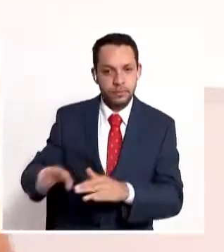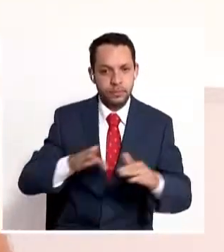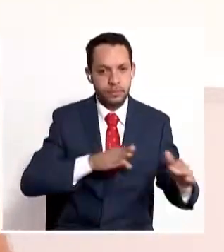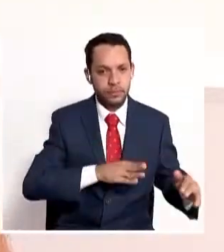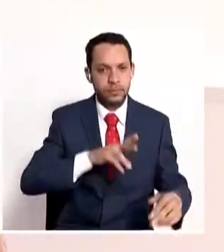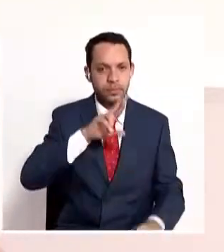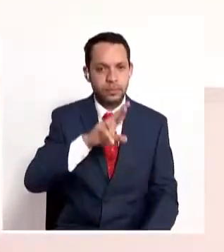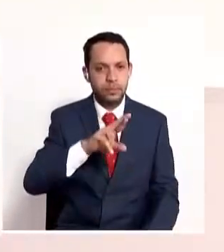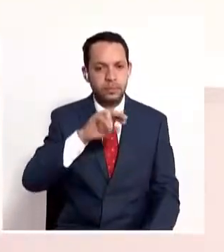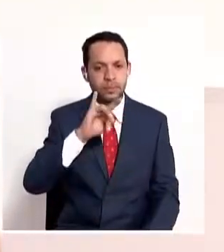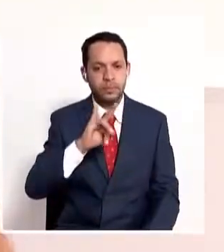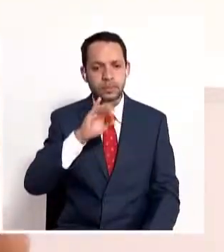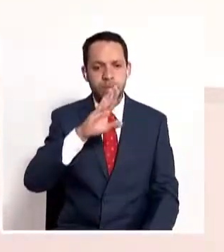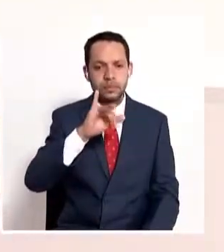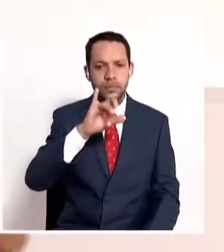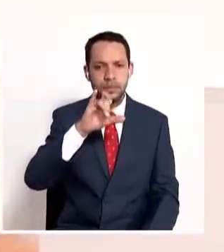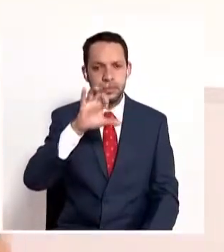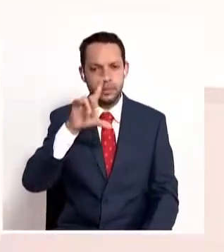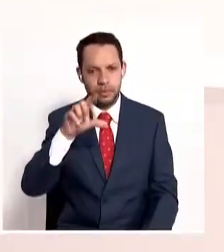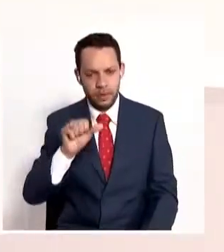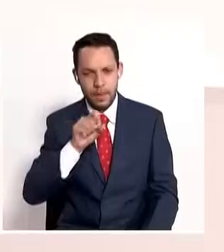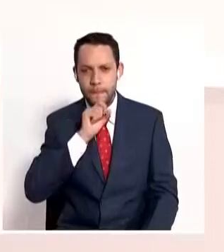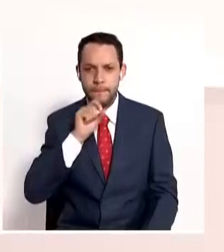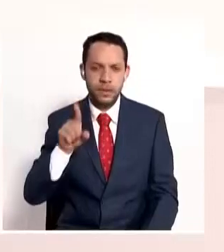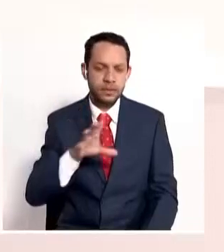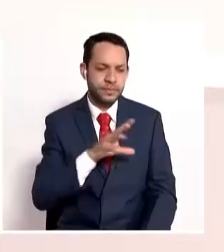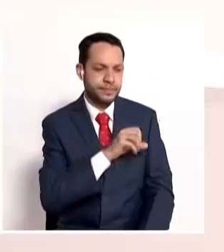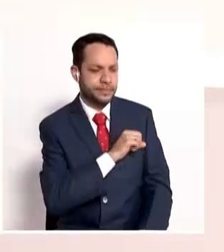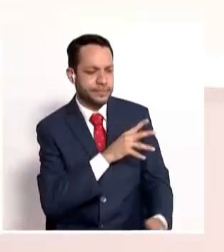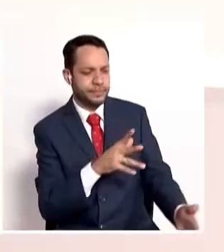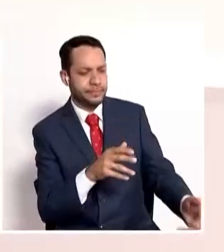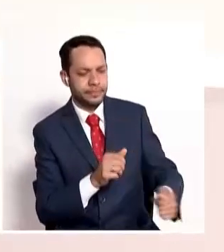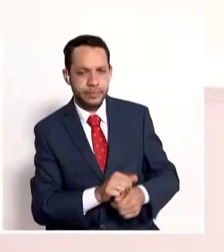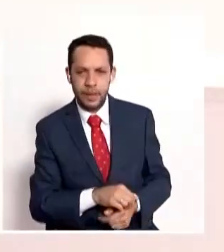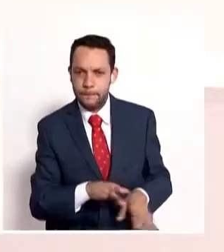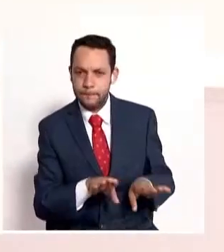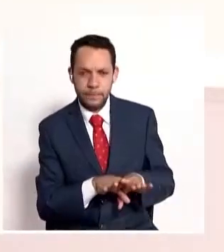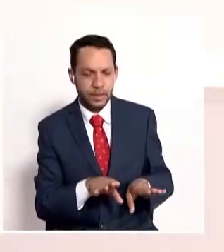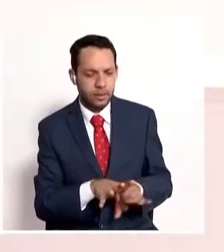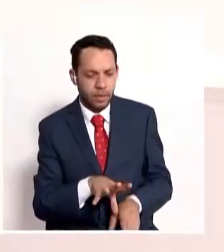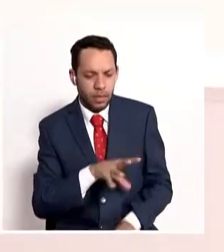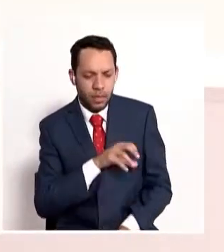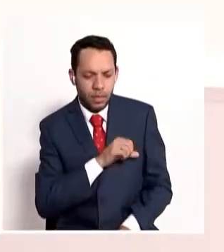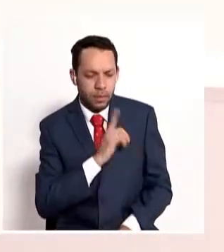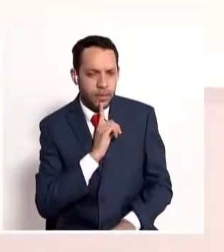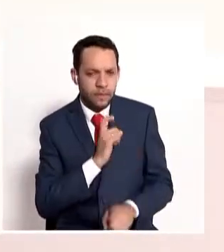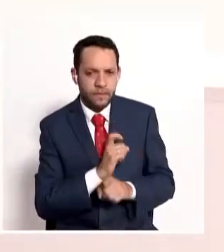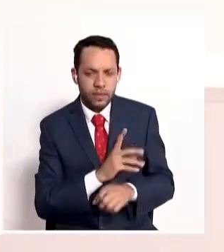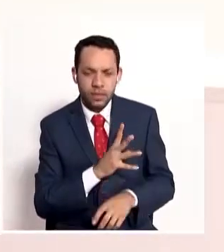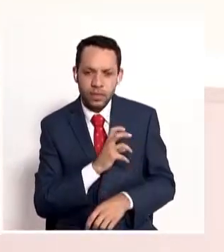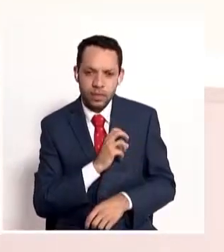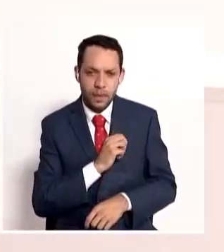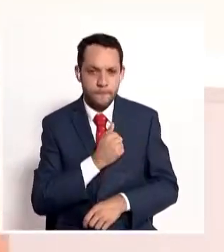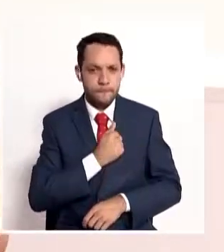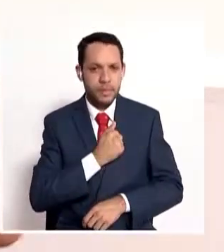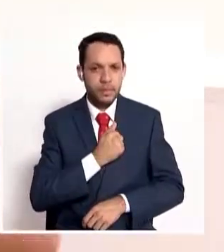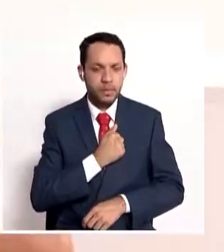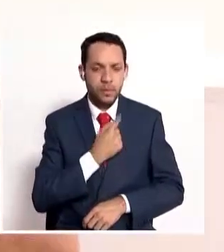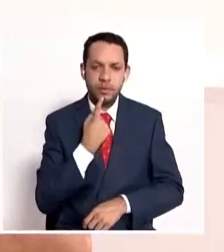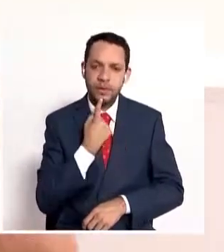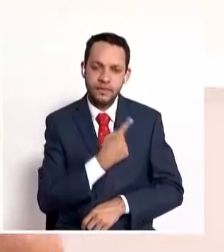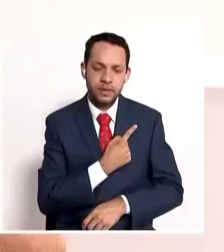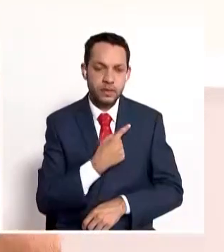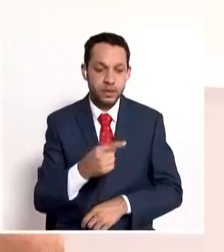medina nos pregunta de esas preguntas que a uno la tristeza que sucedan en la práctica médica por lo menos occidental porque